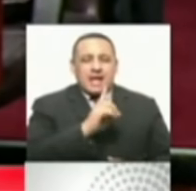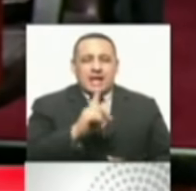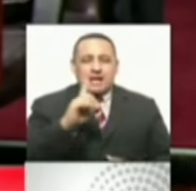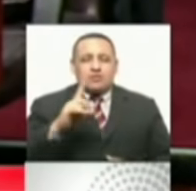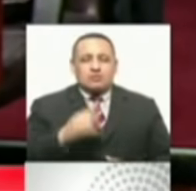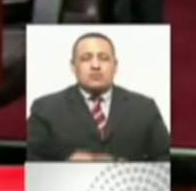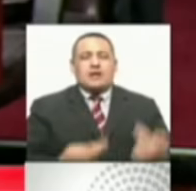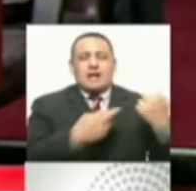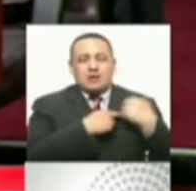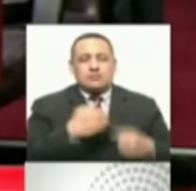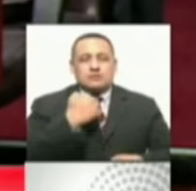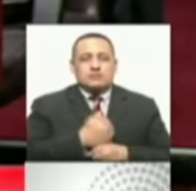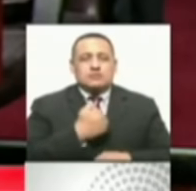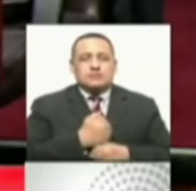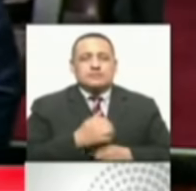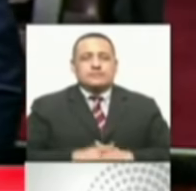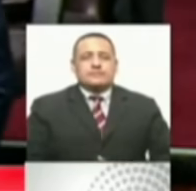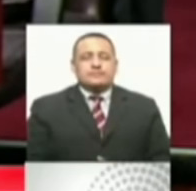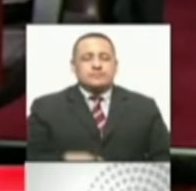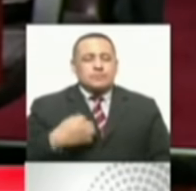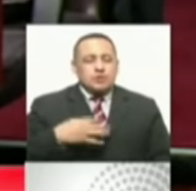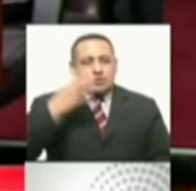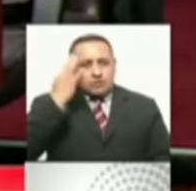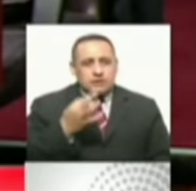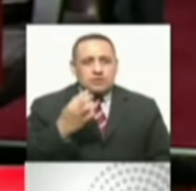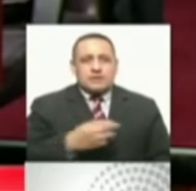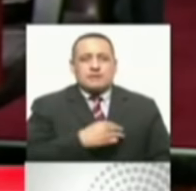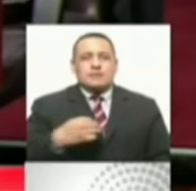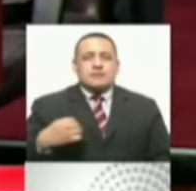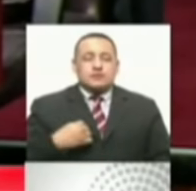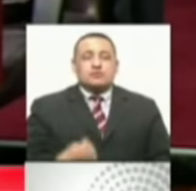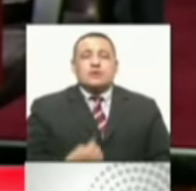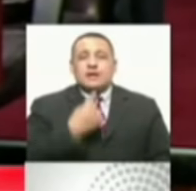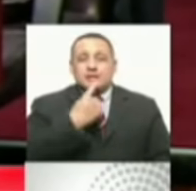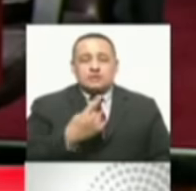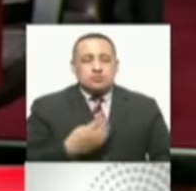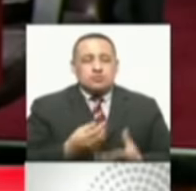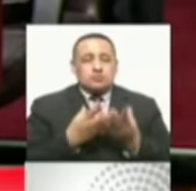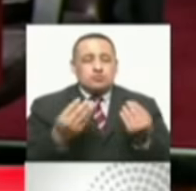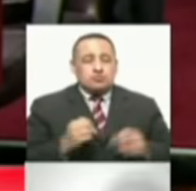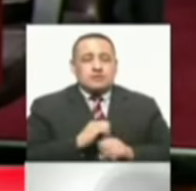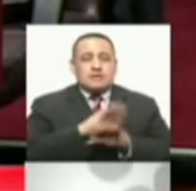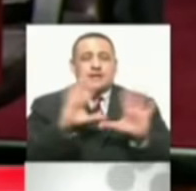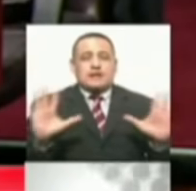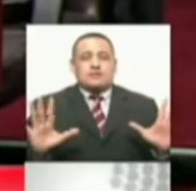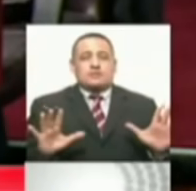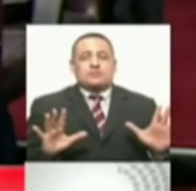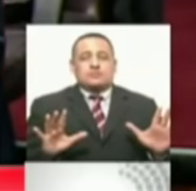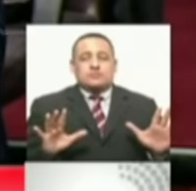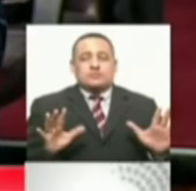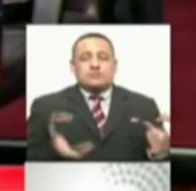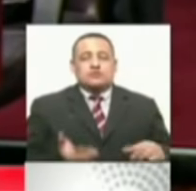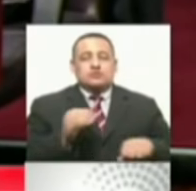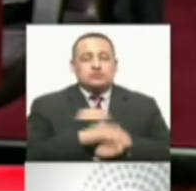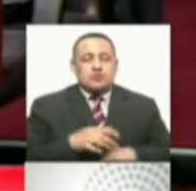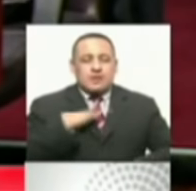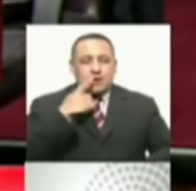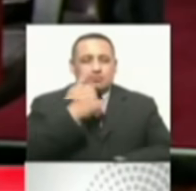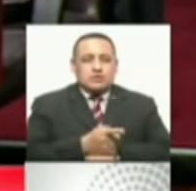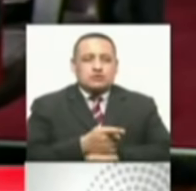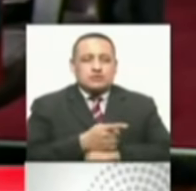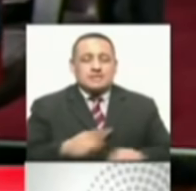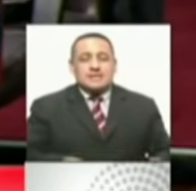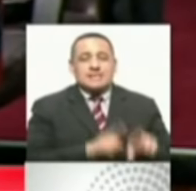Páez dice más, y Páez no es un periodista de derecha. Alfredo Silvera, cuyo testimonio presentó Maraví al Congreso, dijo el 21 de